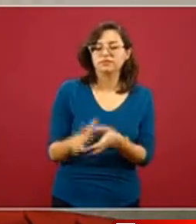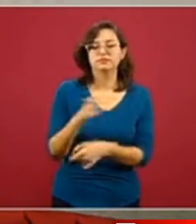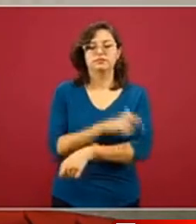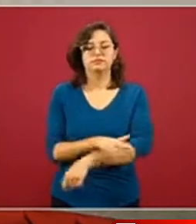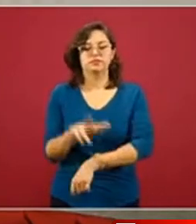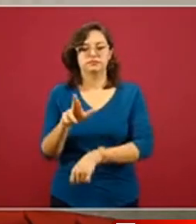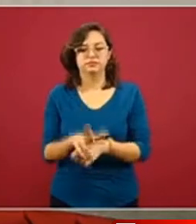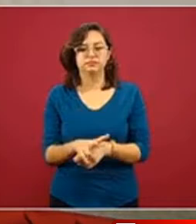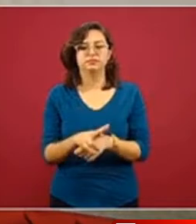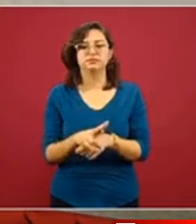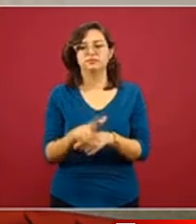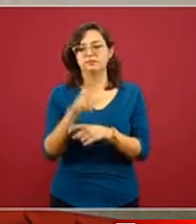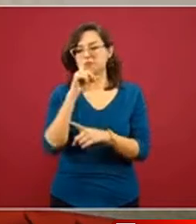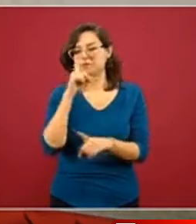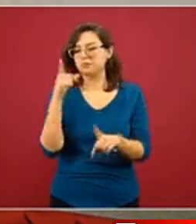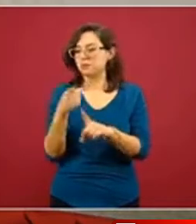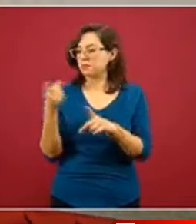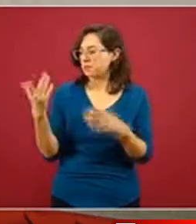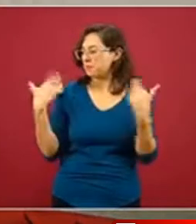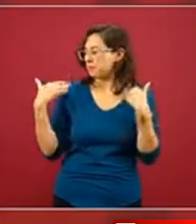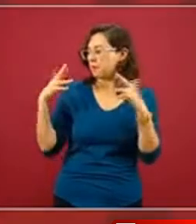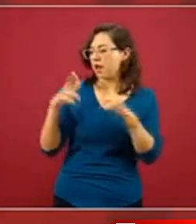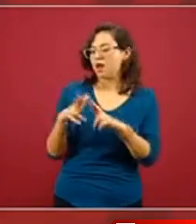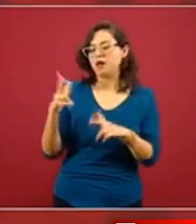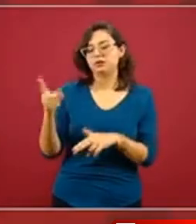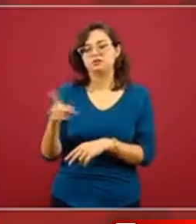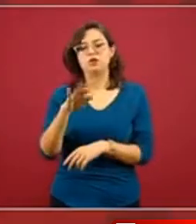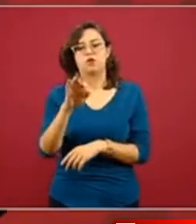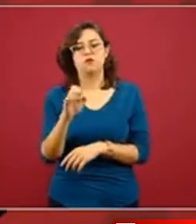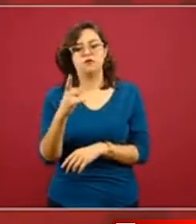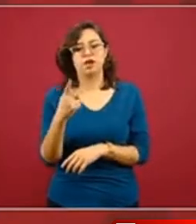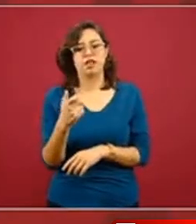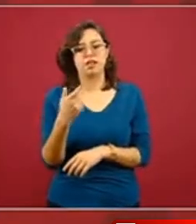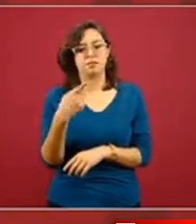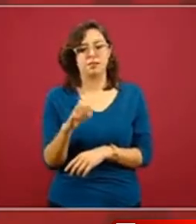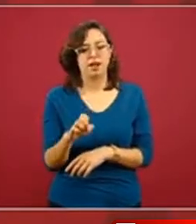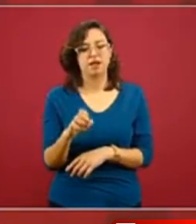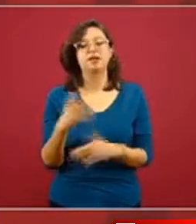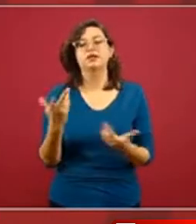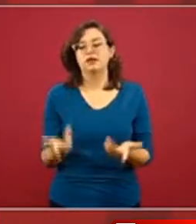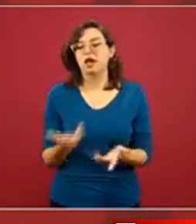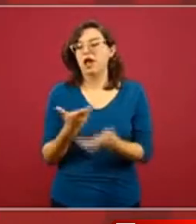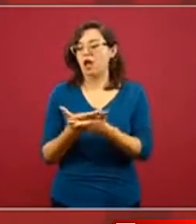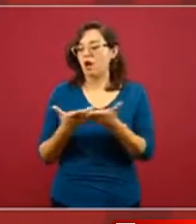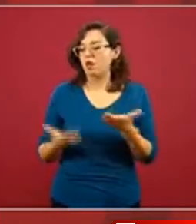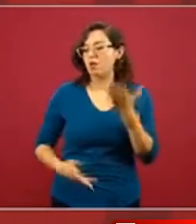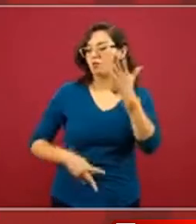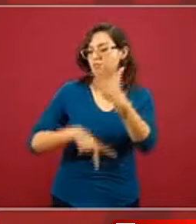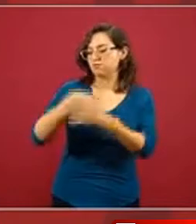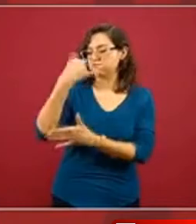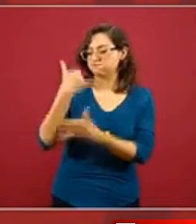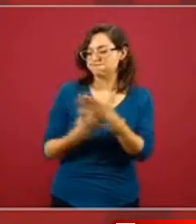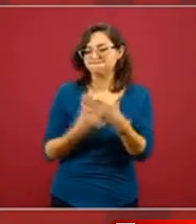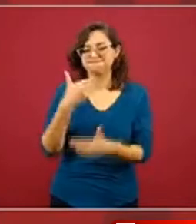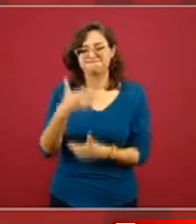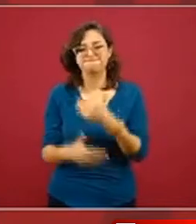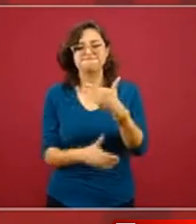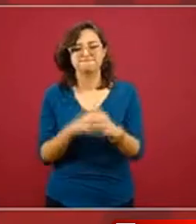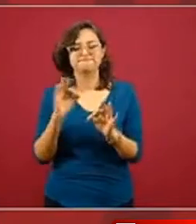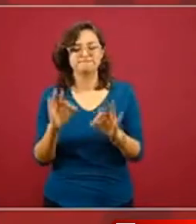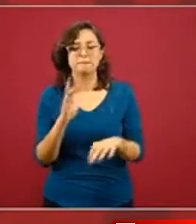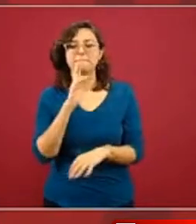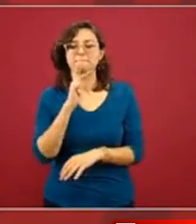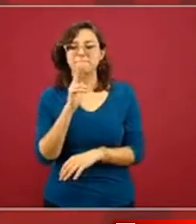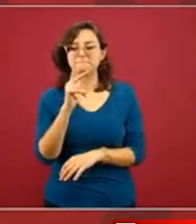coordinación y la mentoría del doctor Felipe Cruz Vega es que el proyecto se ha consolidado y está en vías